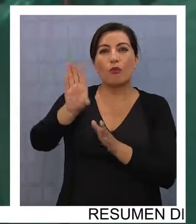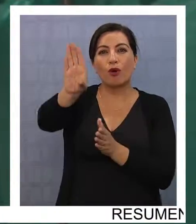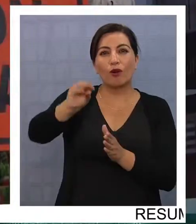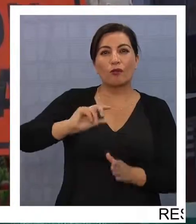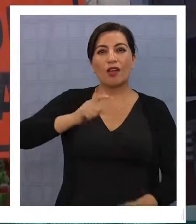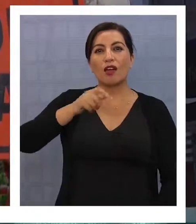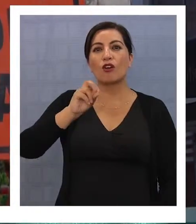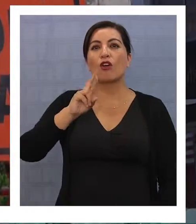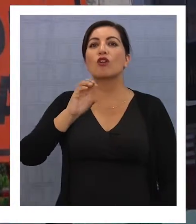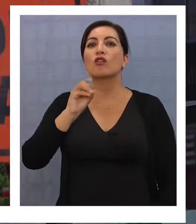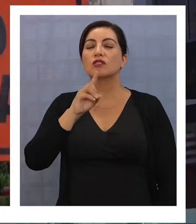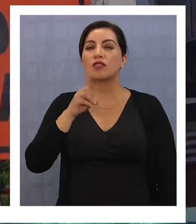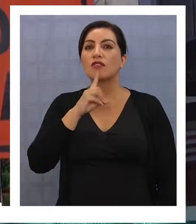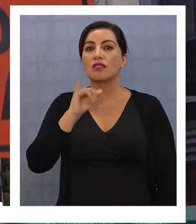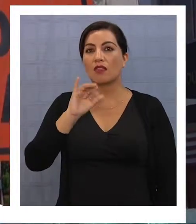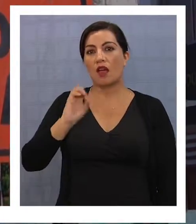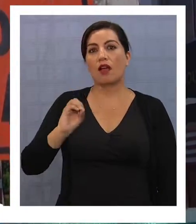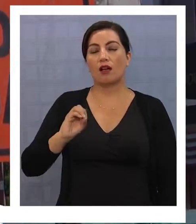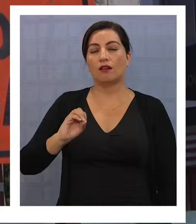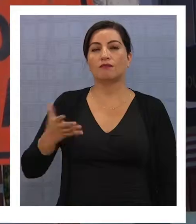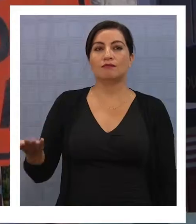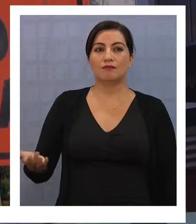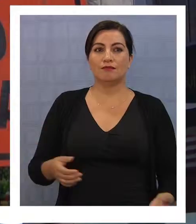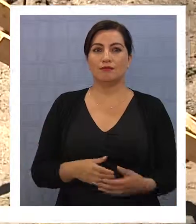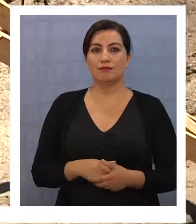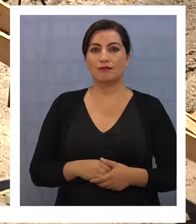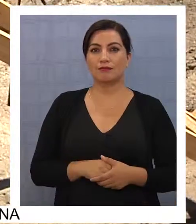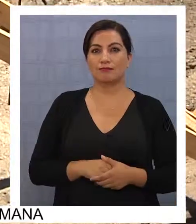es uno de los temores de los vecinos. Gracias.